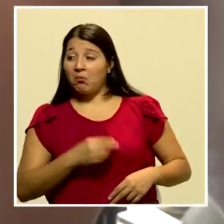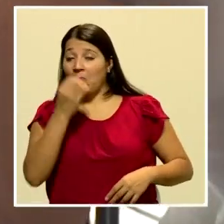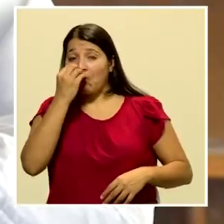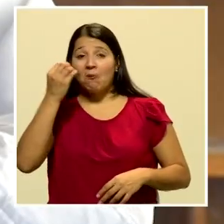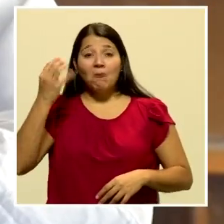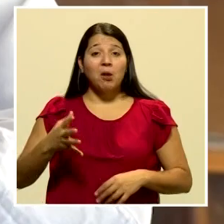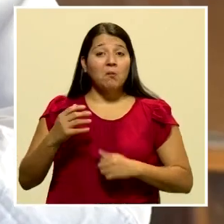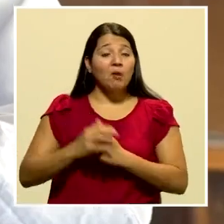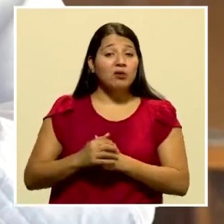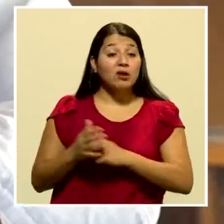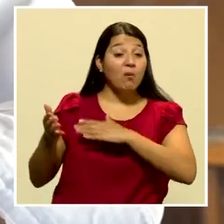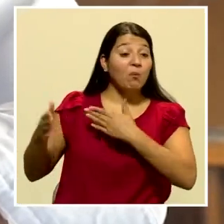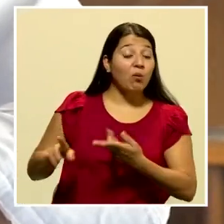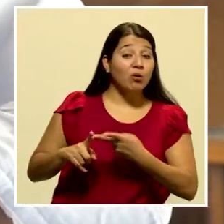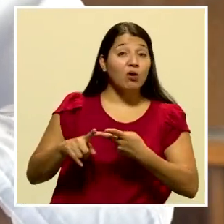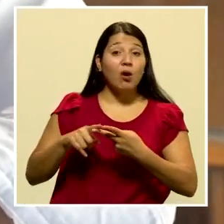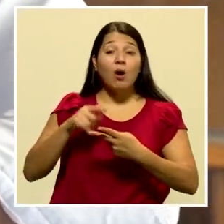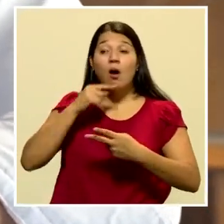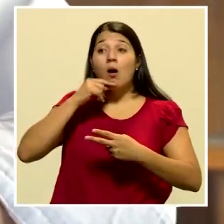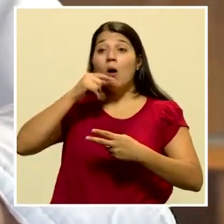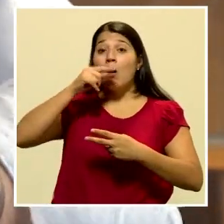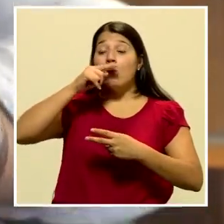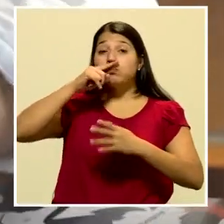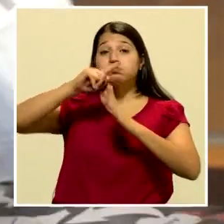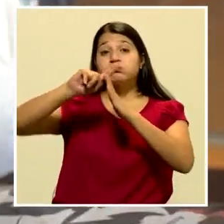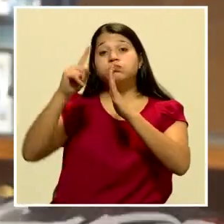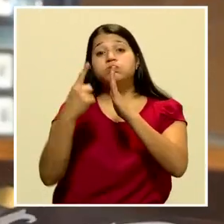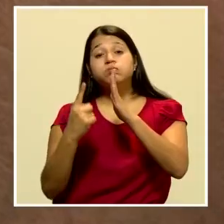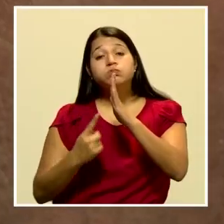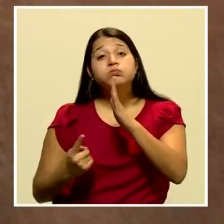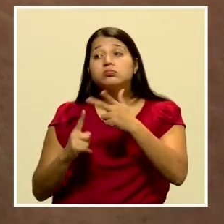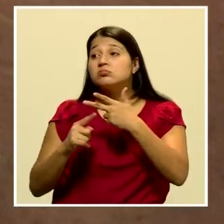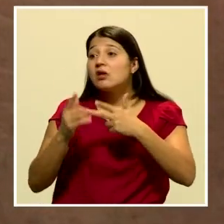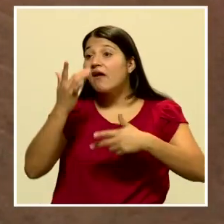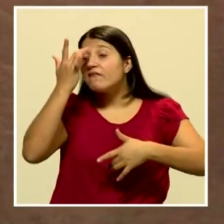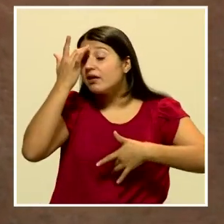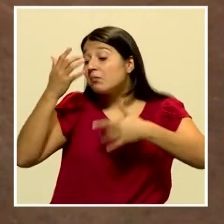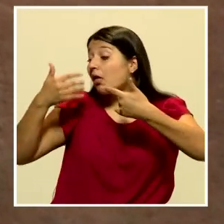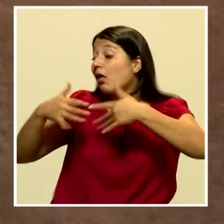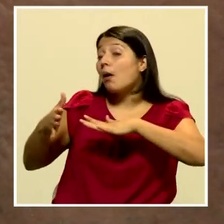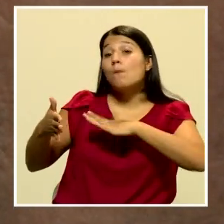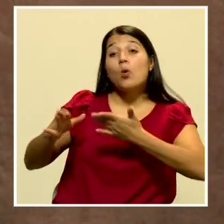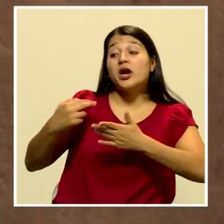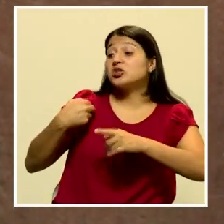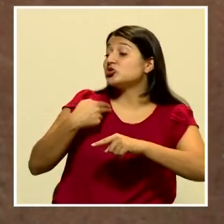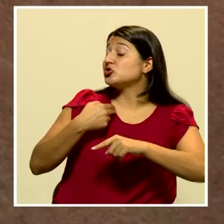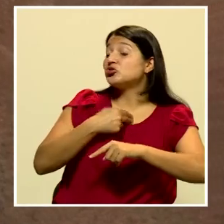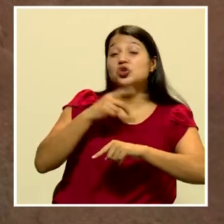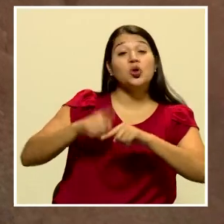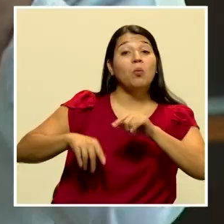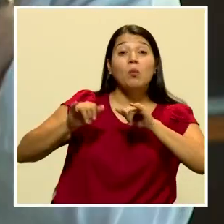se ahogó, se enfermó. Muérase, porque aquí no podemos